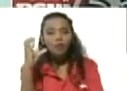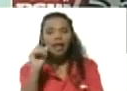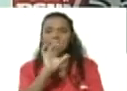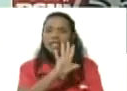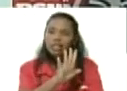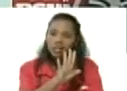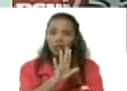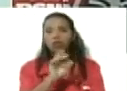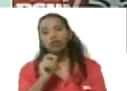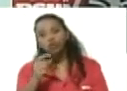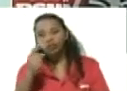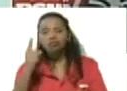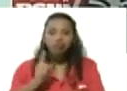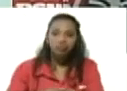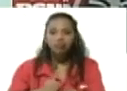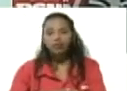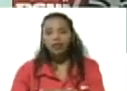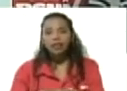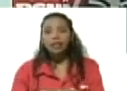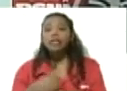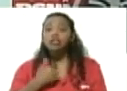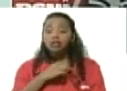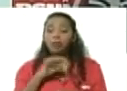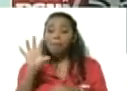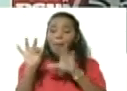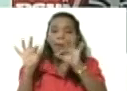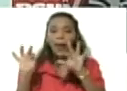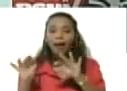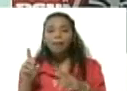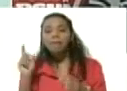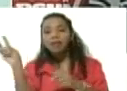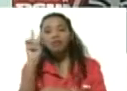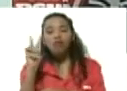en cinco sets y clasificó Venezuela al Mundial.